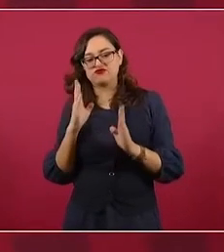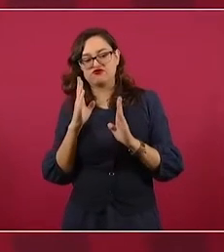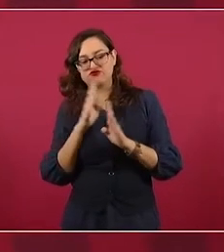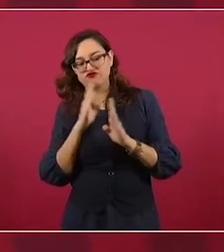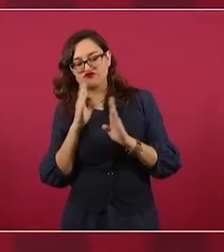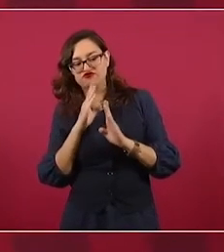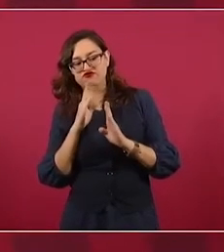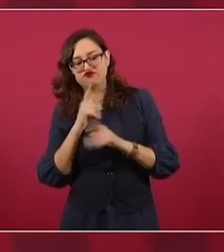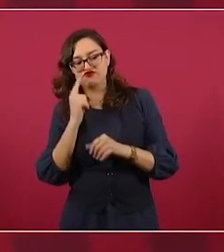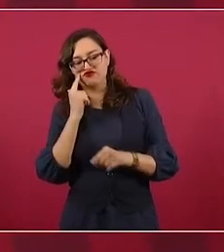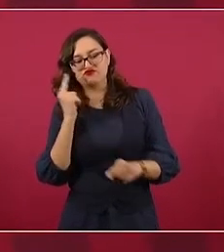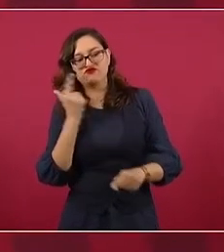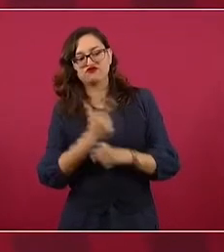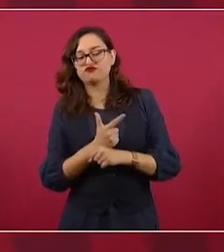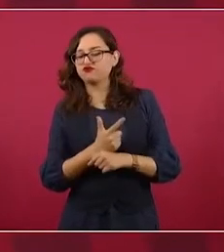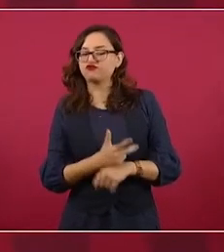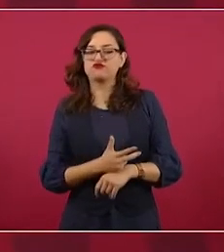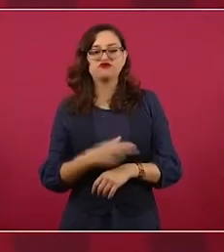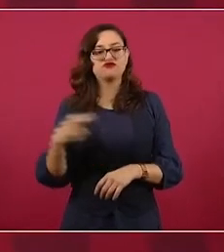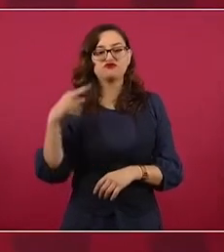reacción muy